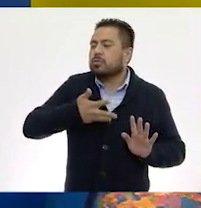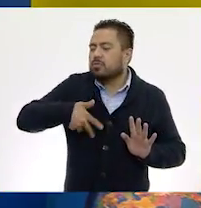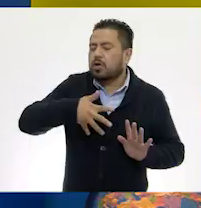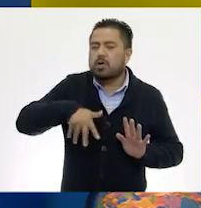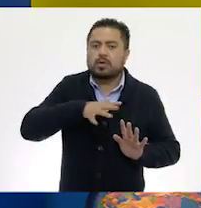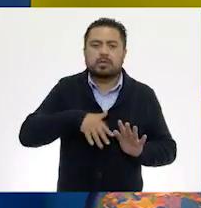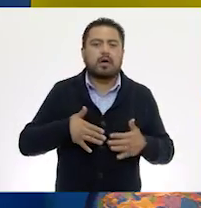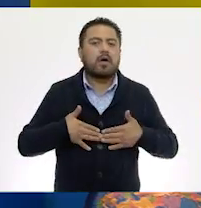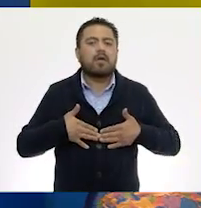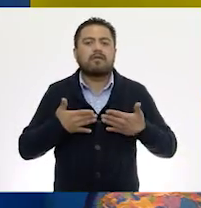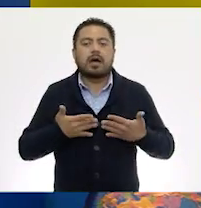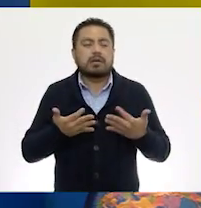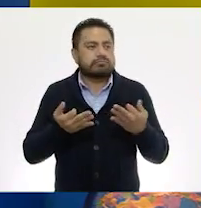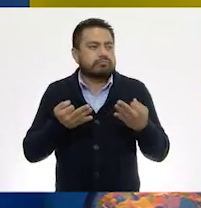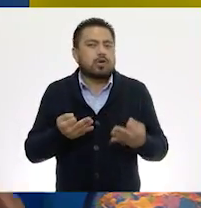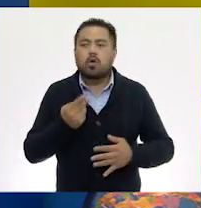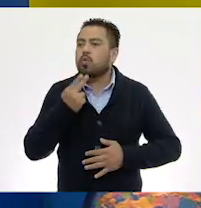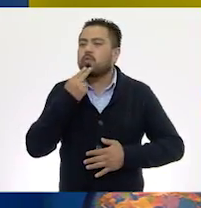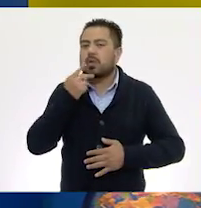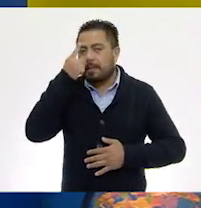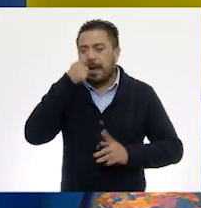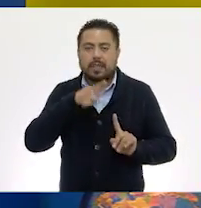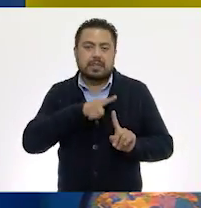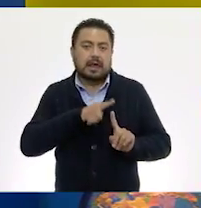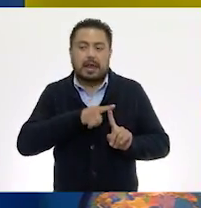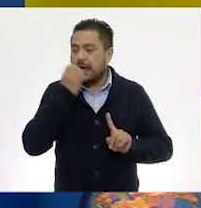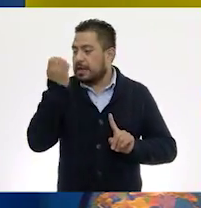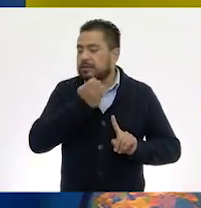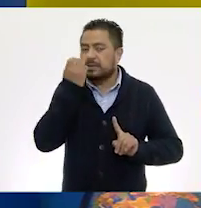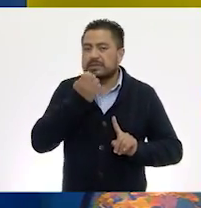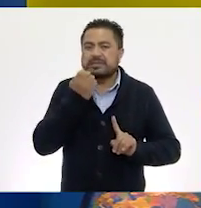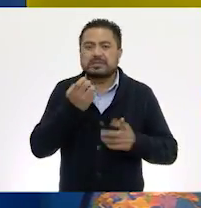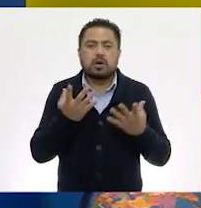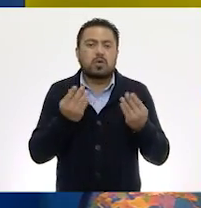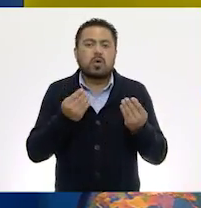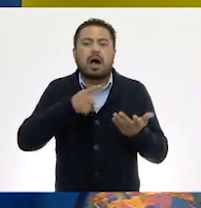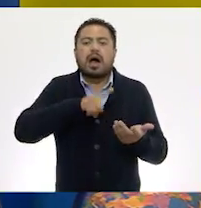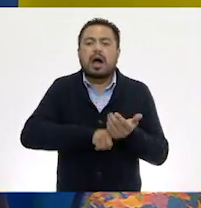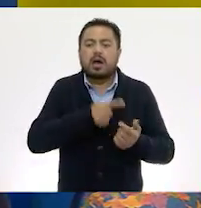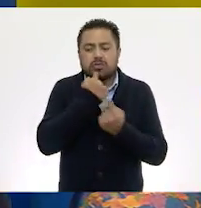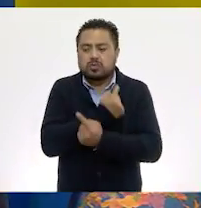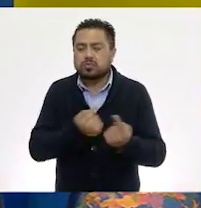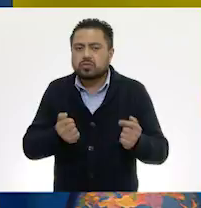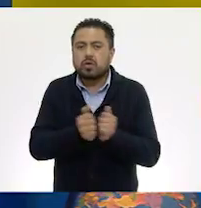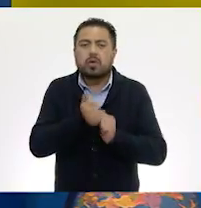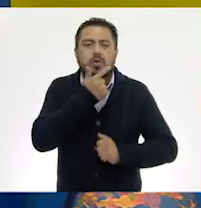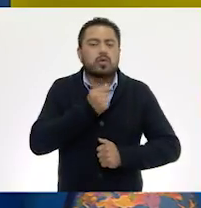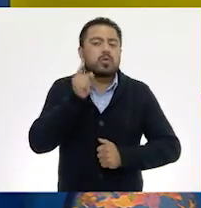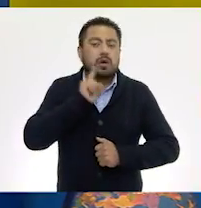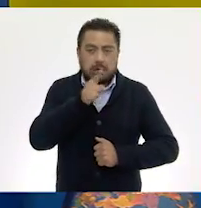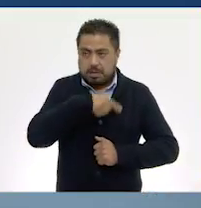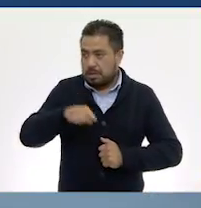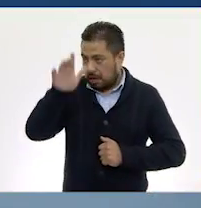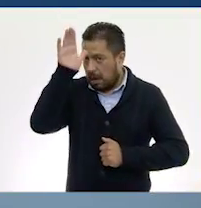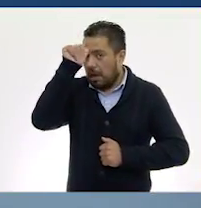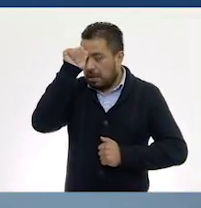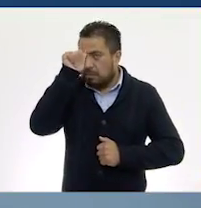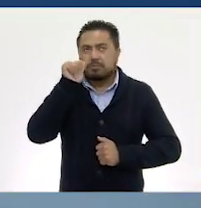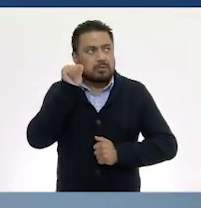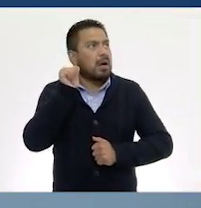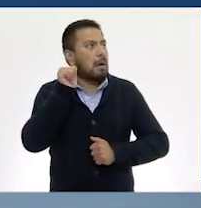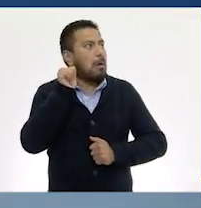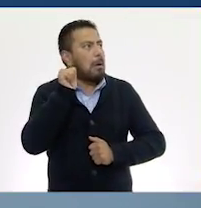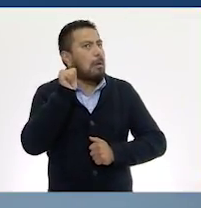sea confiable y útil para las tareas escolares de tanto los niños como de las niñas. ¿Estamos de acuerdo? Sí, de